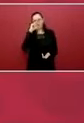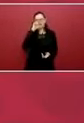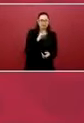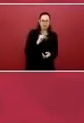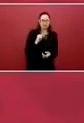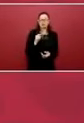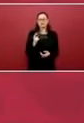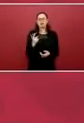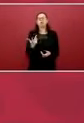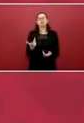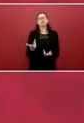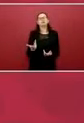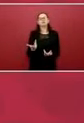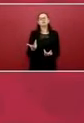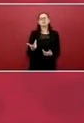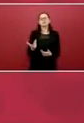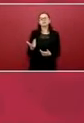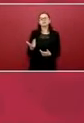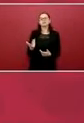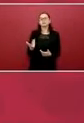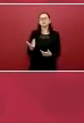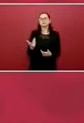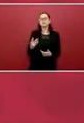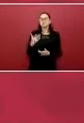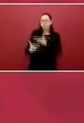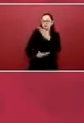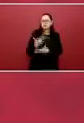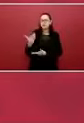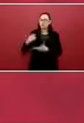Se contrata servicio,